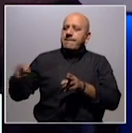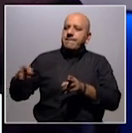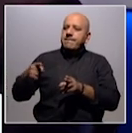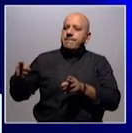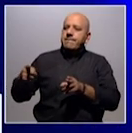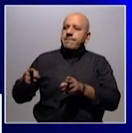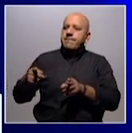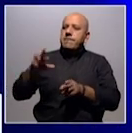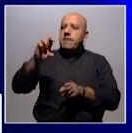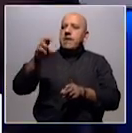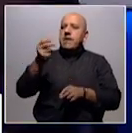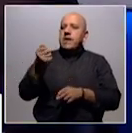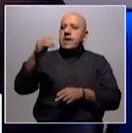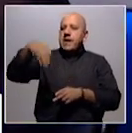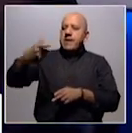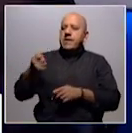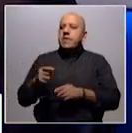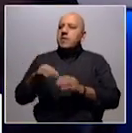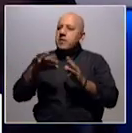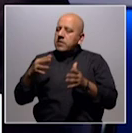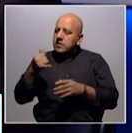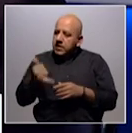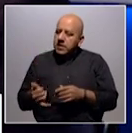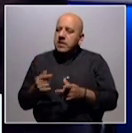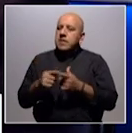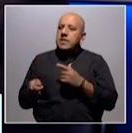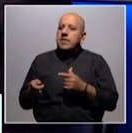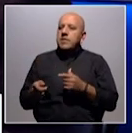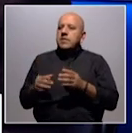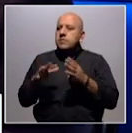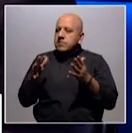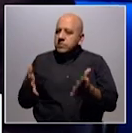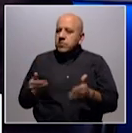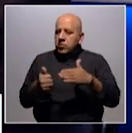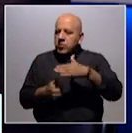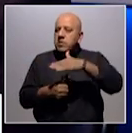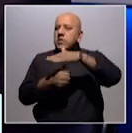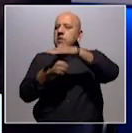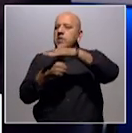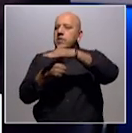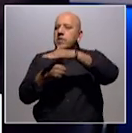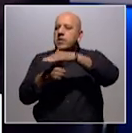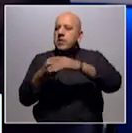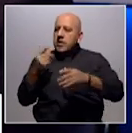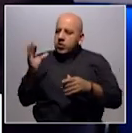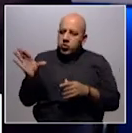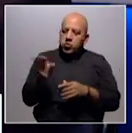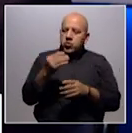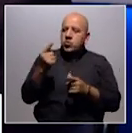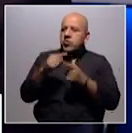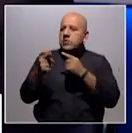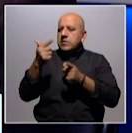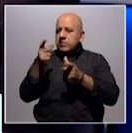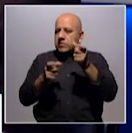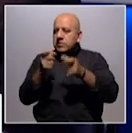ramas más tiene algo de eso de cierto liderazgo de todo ciudadano